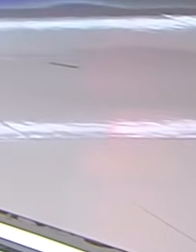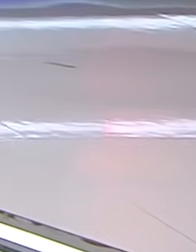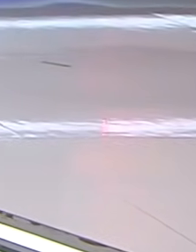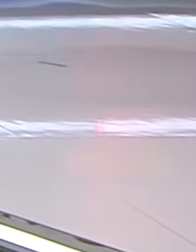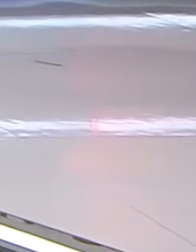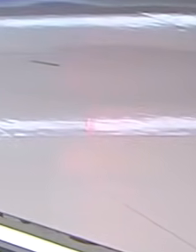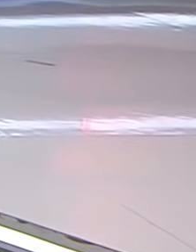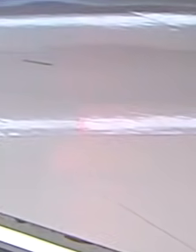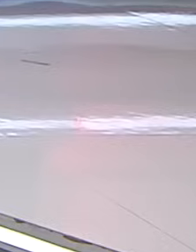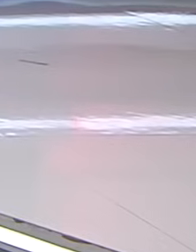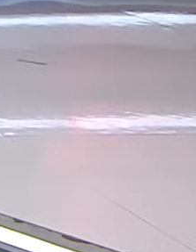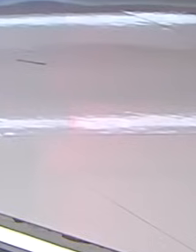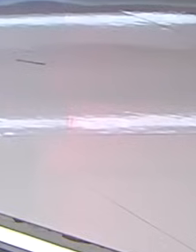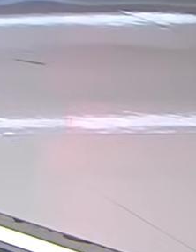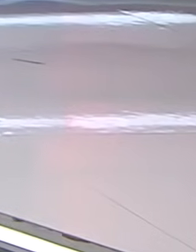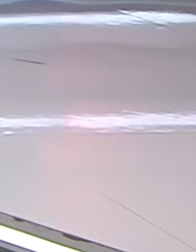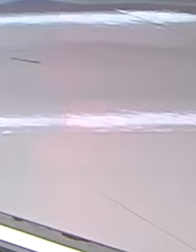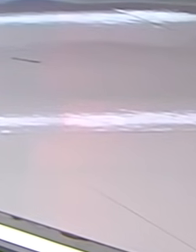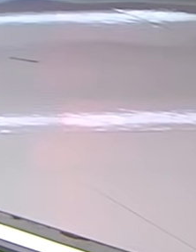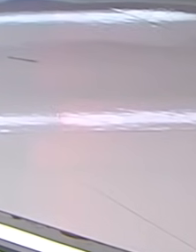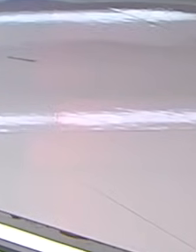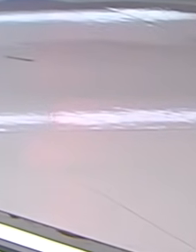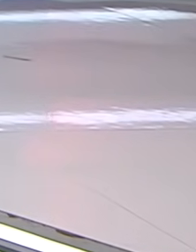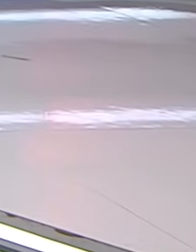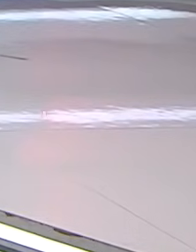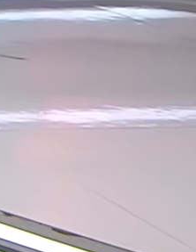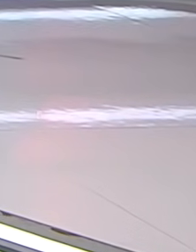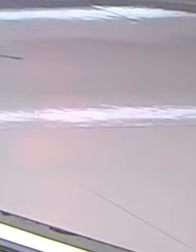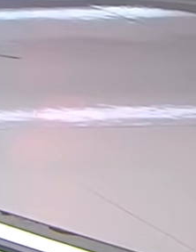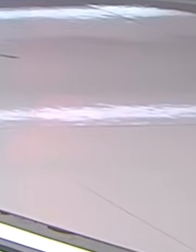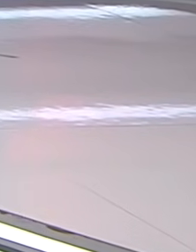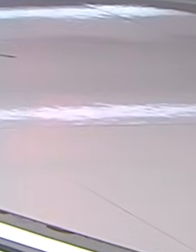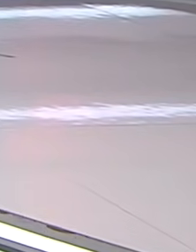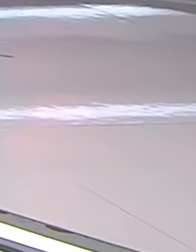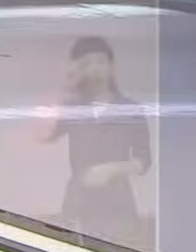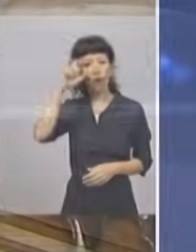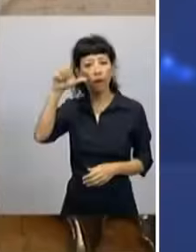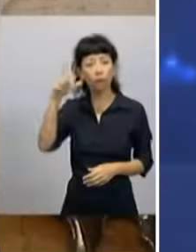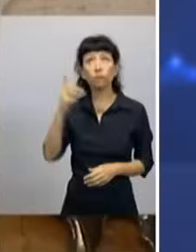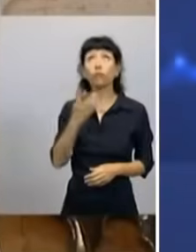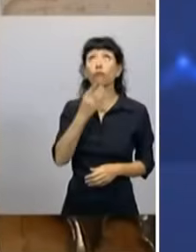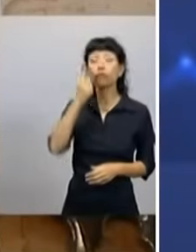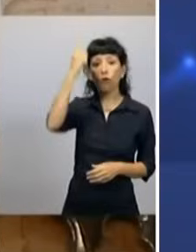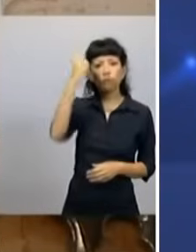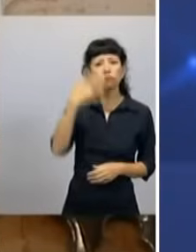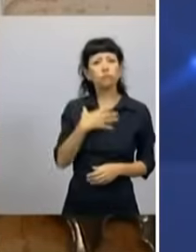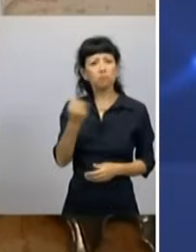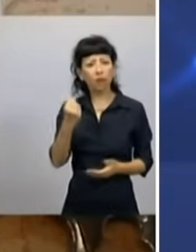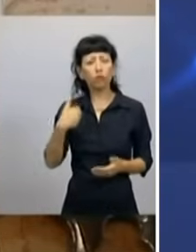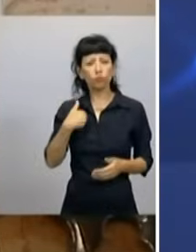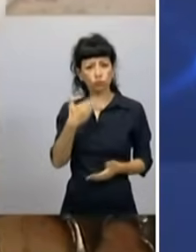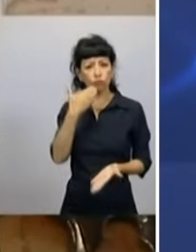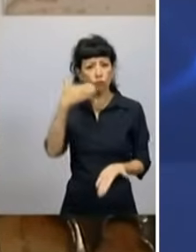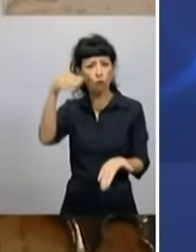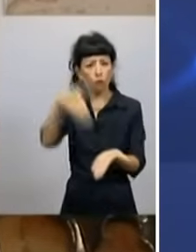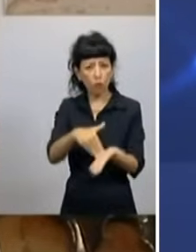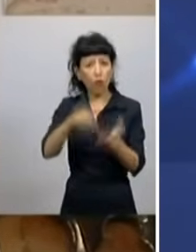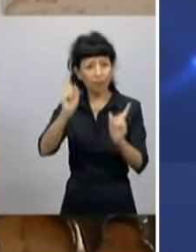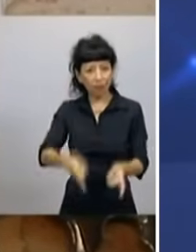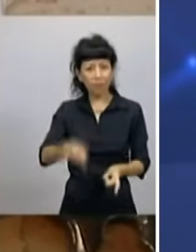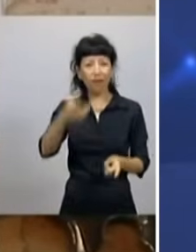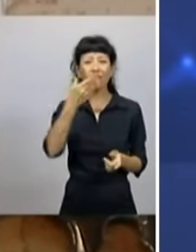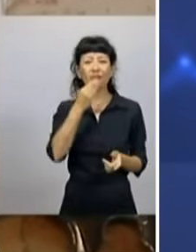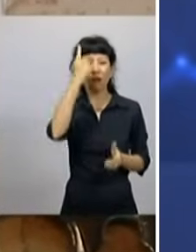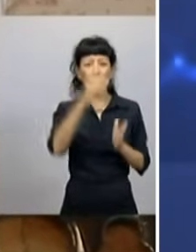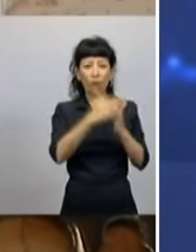directamente parte del gabinete, que es la hermana de Javier Milei, Karina Milei, un personaje clave en la campaña, un personaje clave en la vida